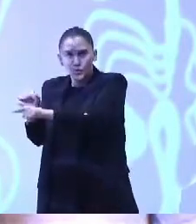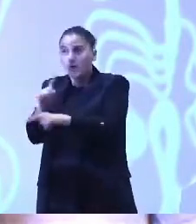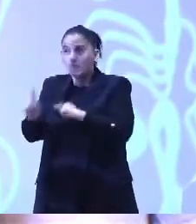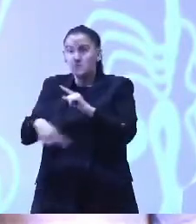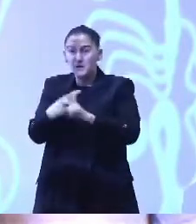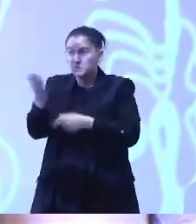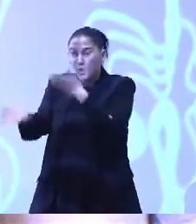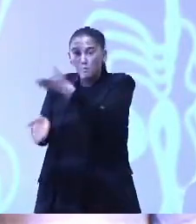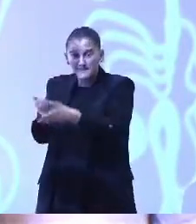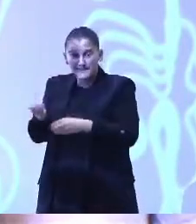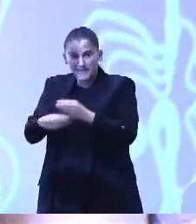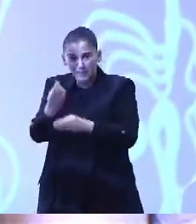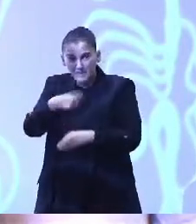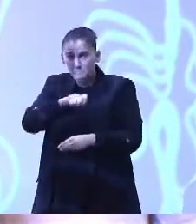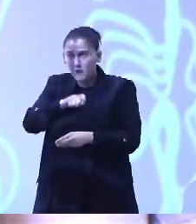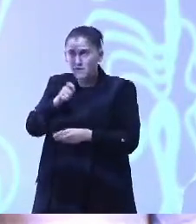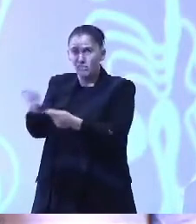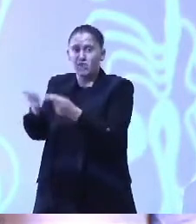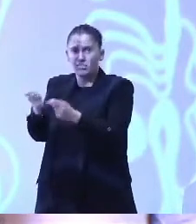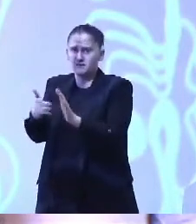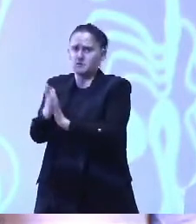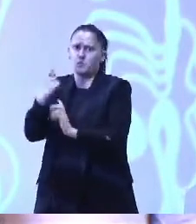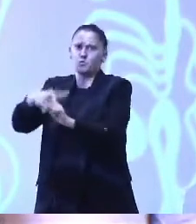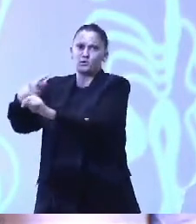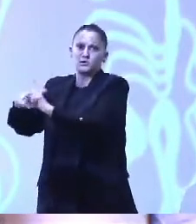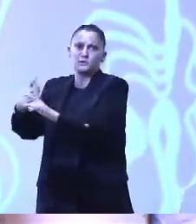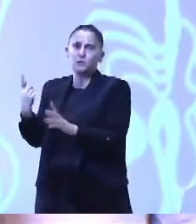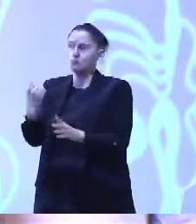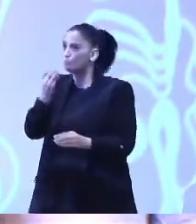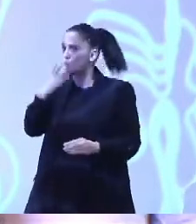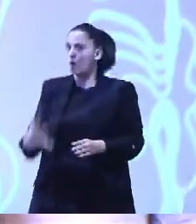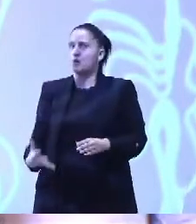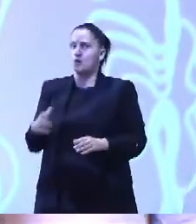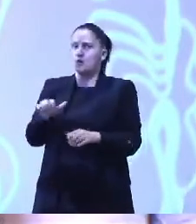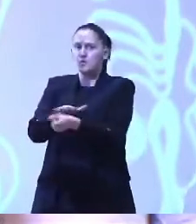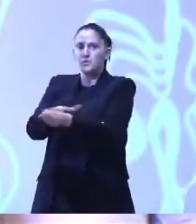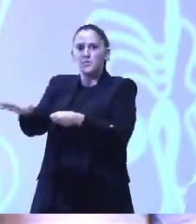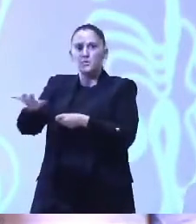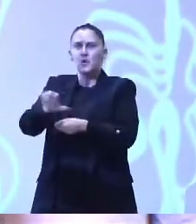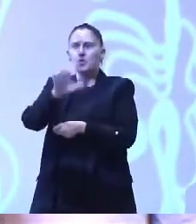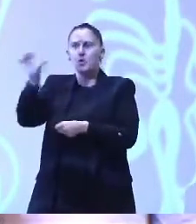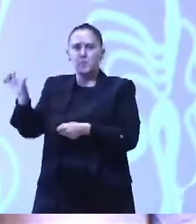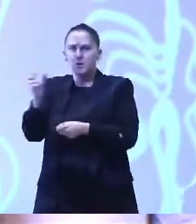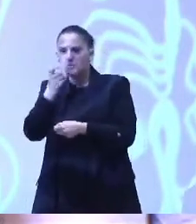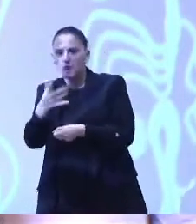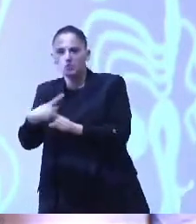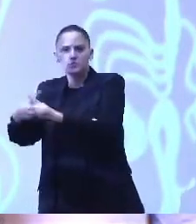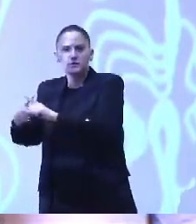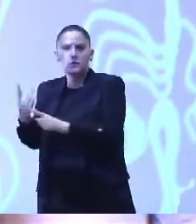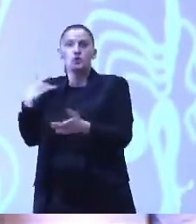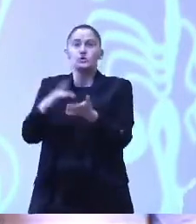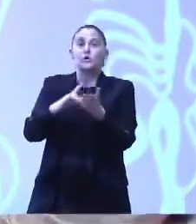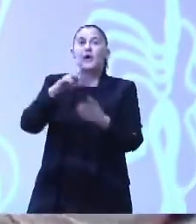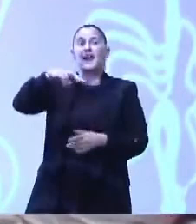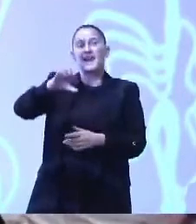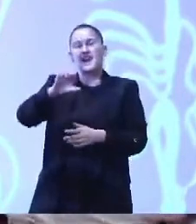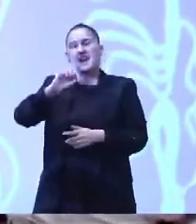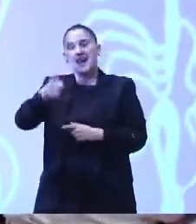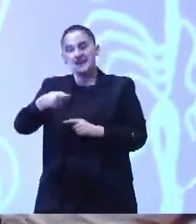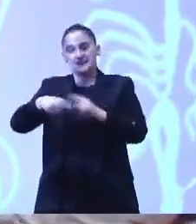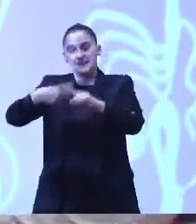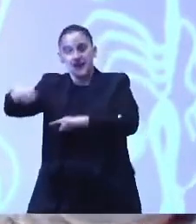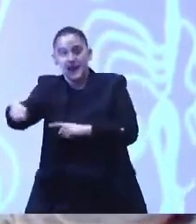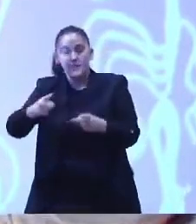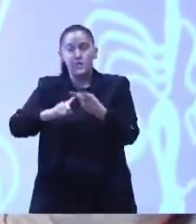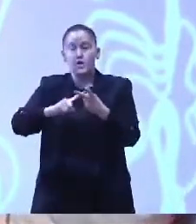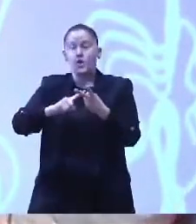propuestas que hemos hecho desde España siempre han sido positivas, siempre han sido buenas para Europa. Lo fueron sin duda alguna los fondos Next Generation, lo fueron sin